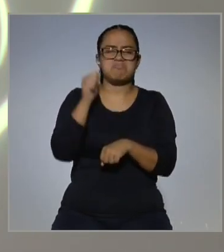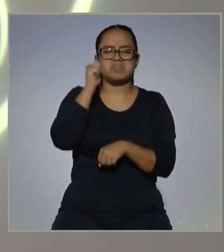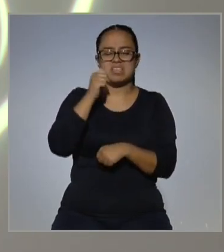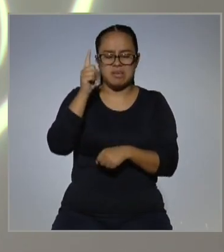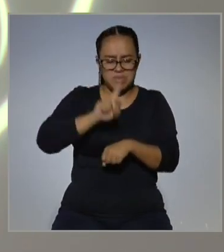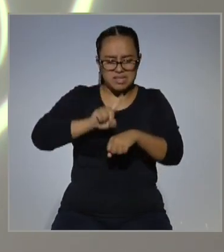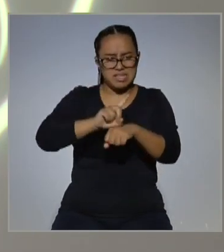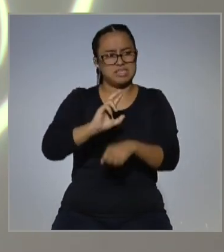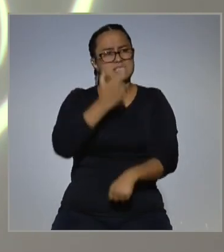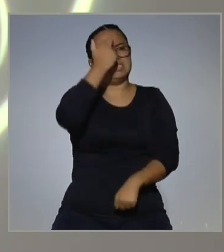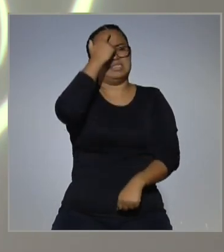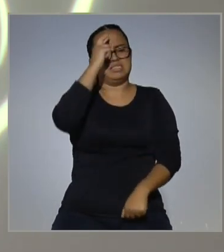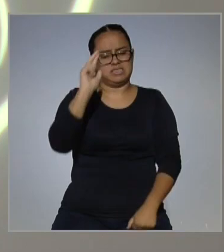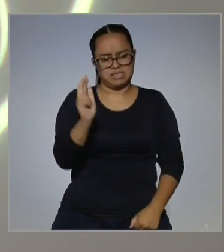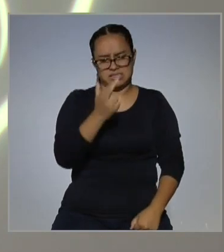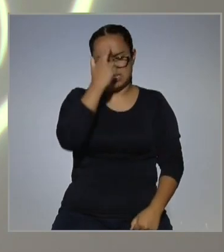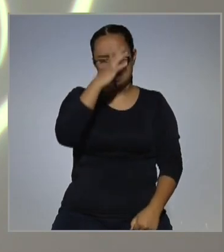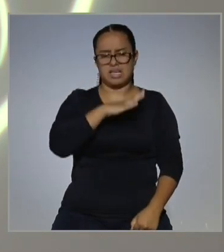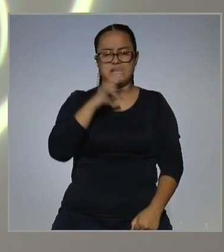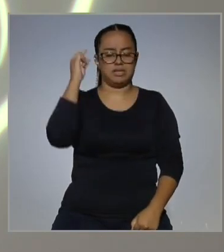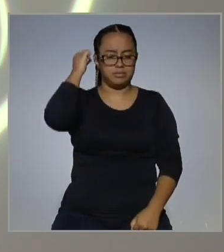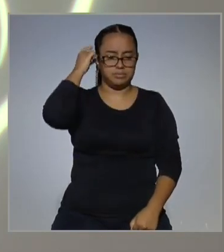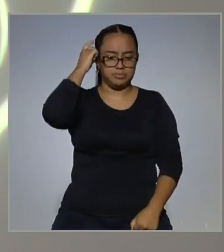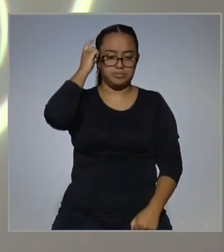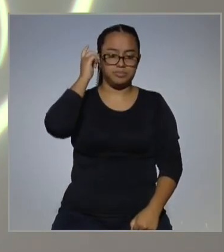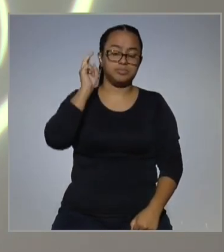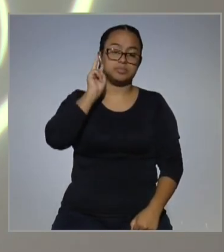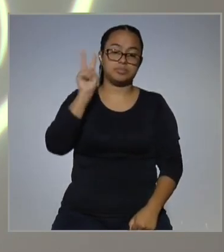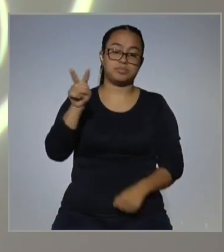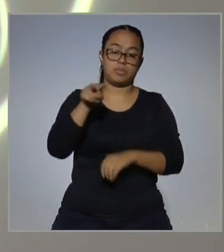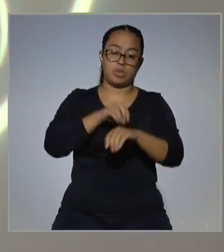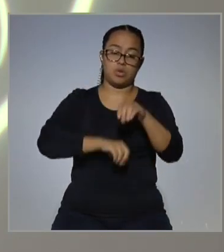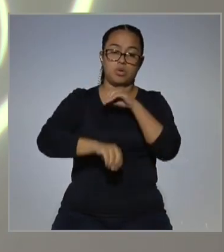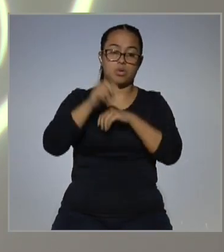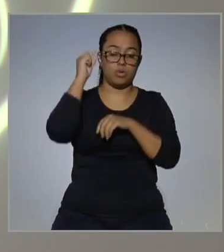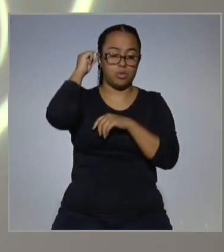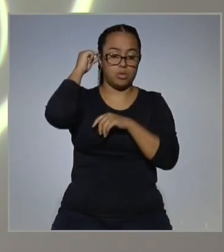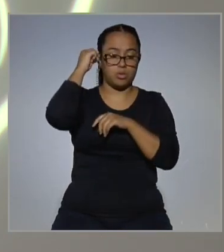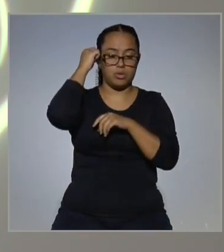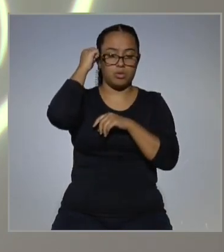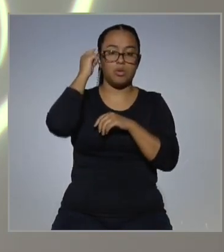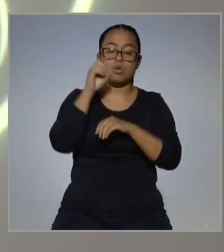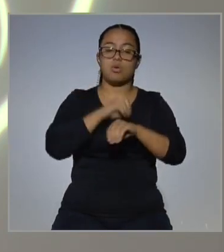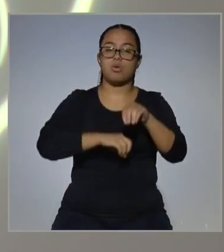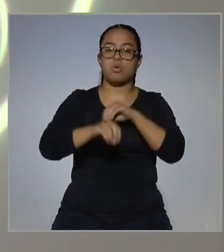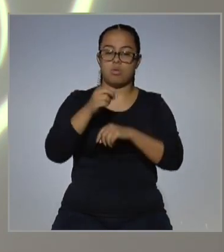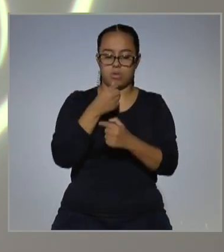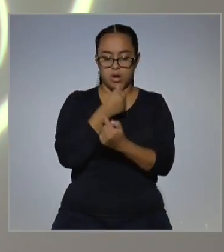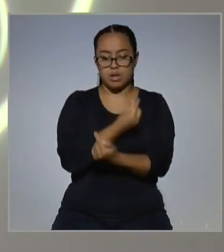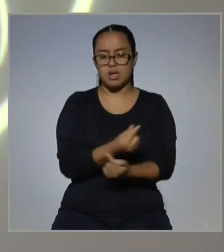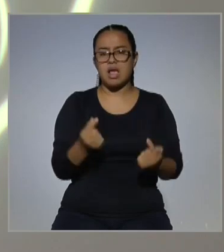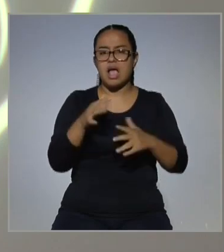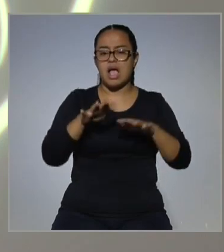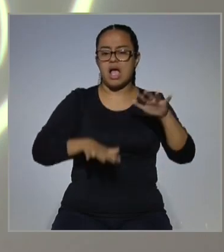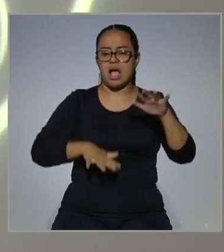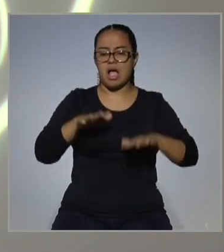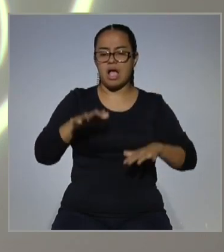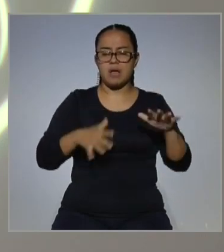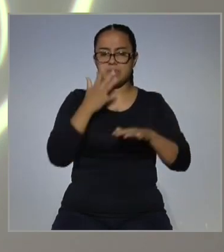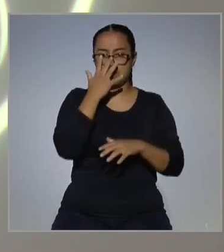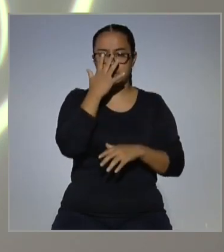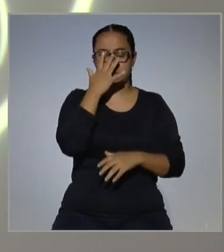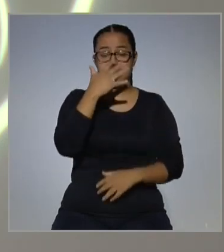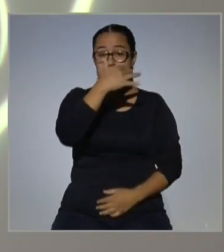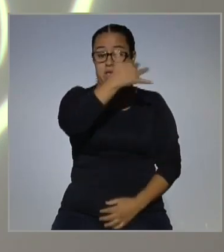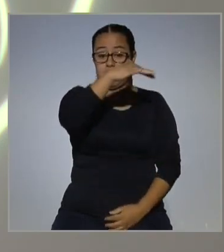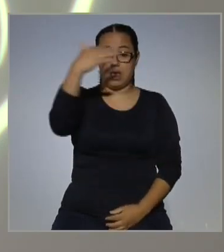tiempo. Así que vamos a ver estas imágenes de una obra que de verdad lleva de la mano a infancias a veces con los adultos